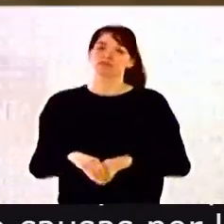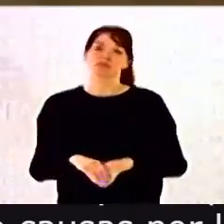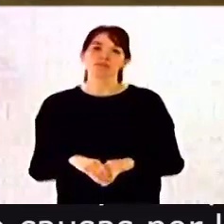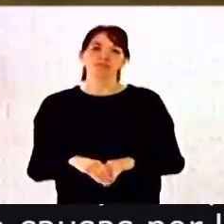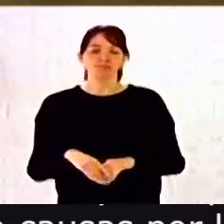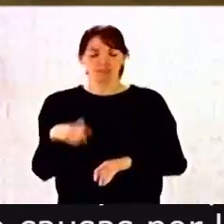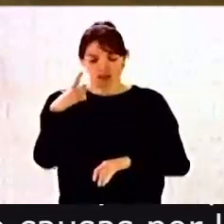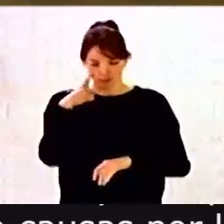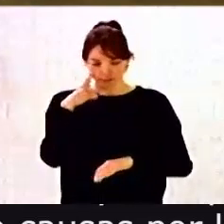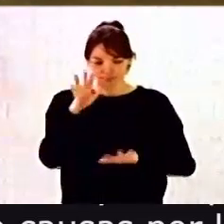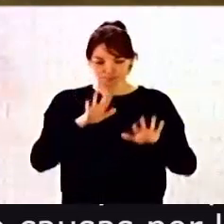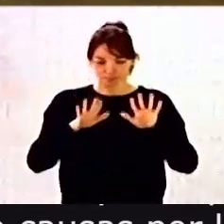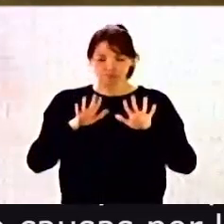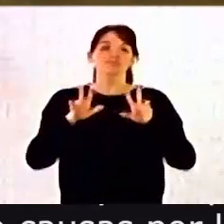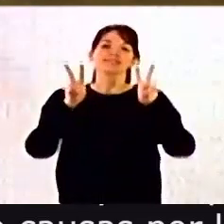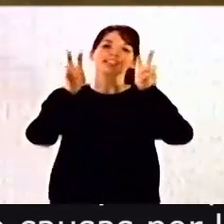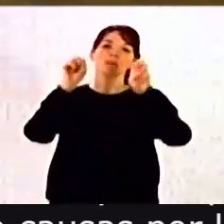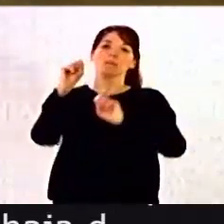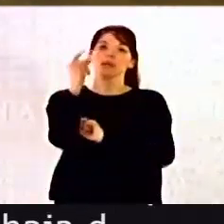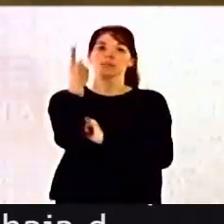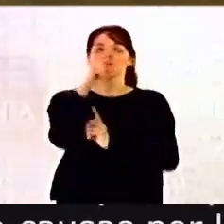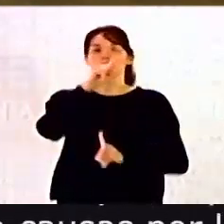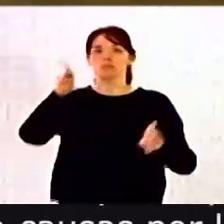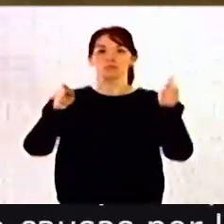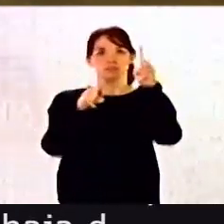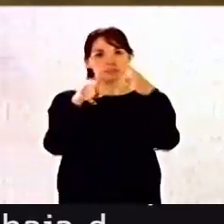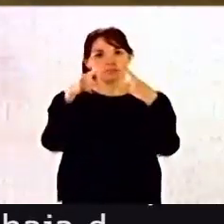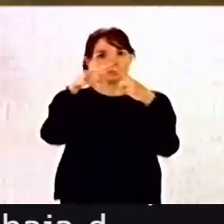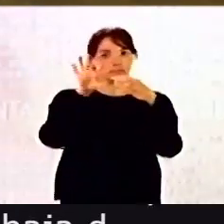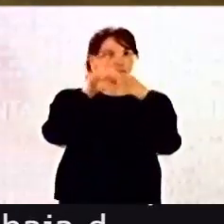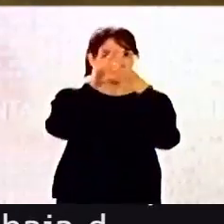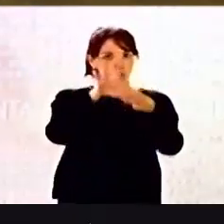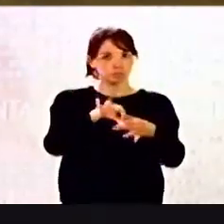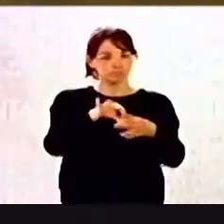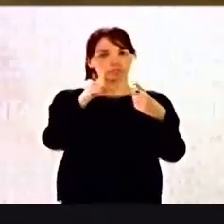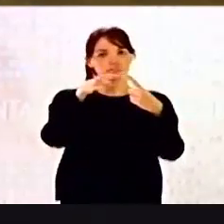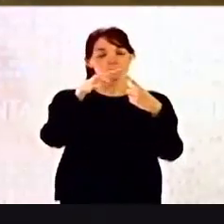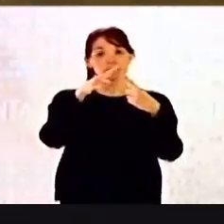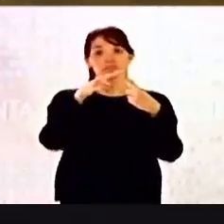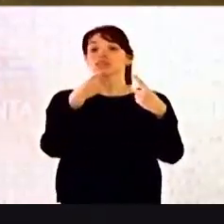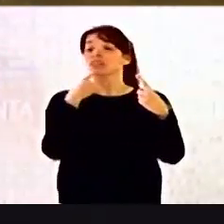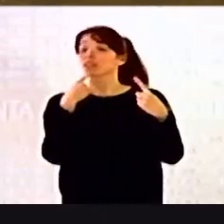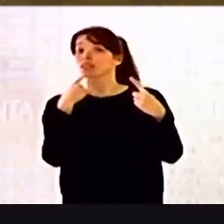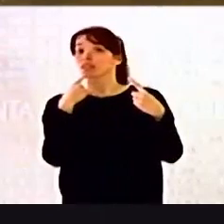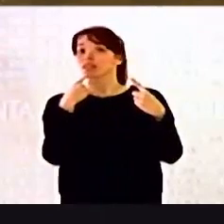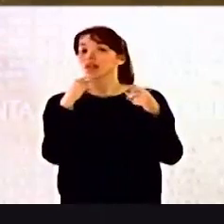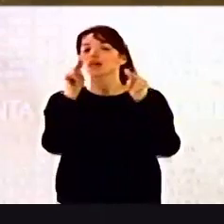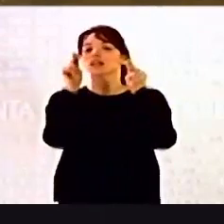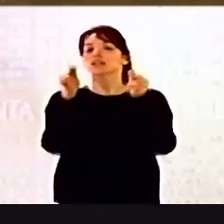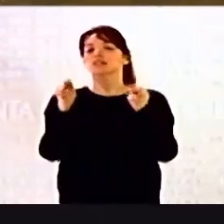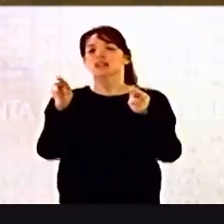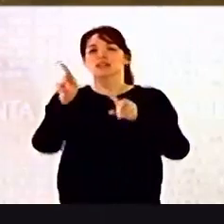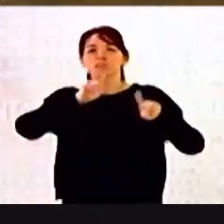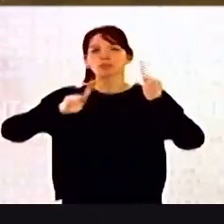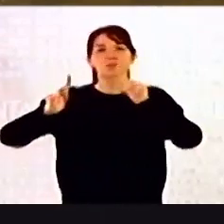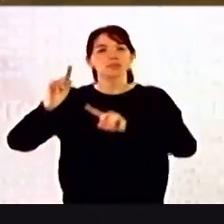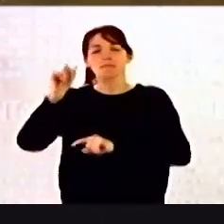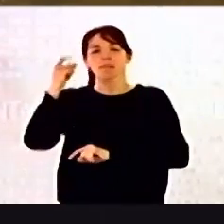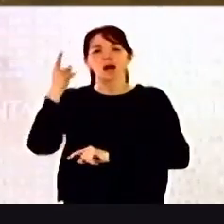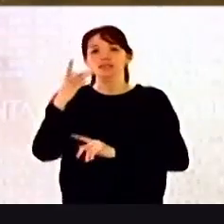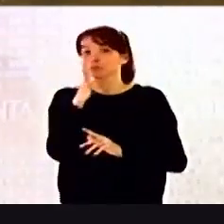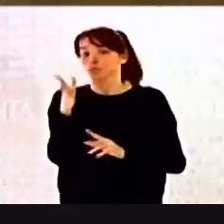Vamos a ver, con respecto a la primera pregunta que usted me hacía, decirle que residencias que nos preocupan ahora mismo por el